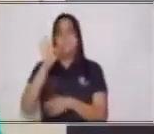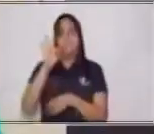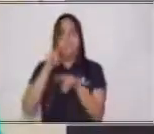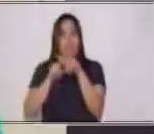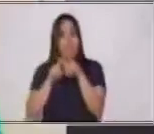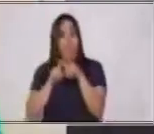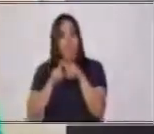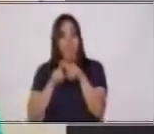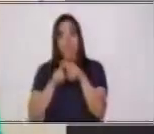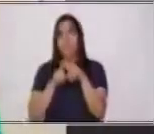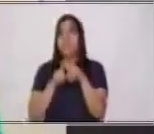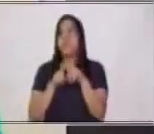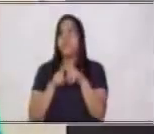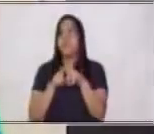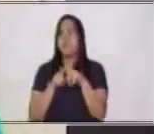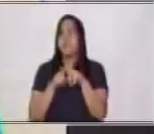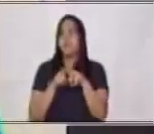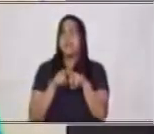3xy